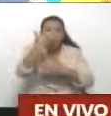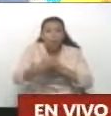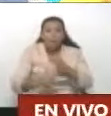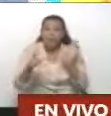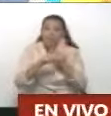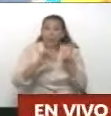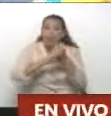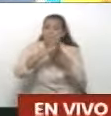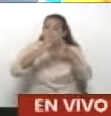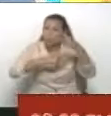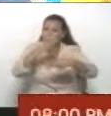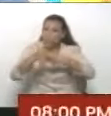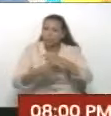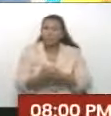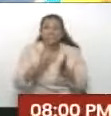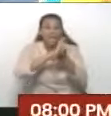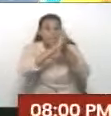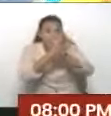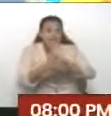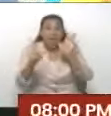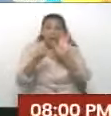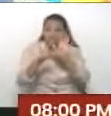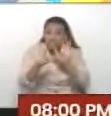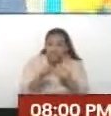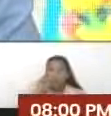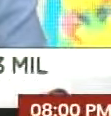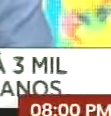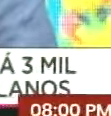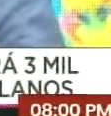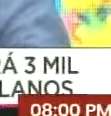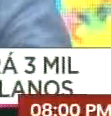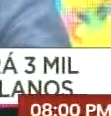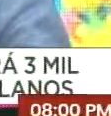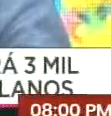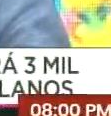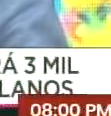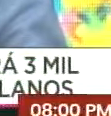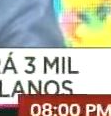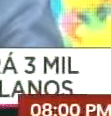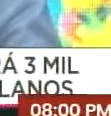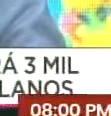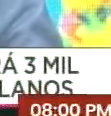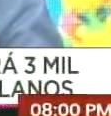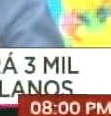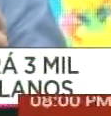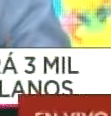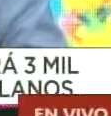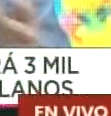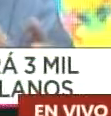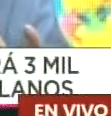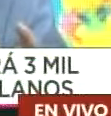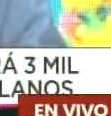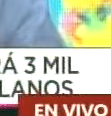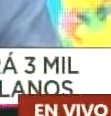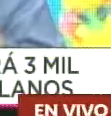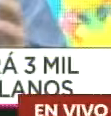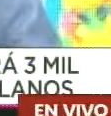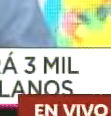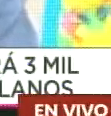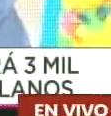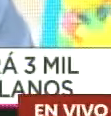bachillerato productivo, con esfuerzo, con creatividad. El primer reto era que si la gente que vendía en la